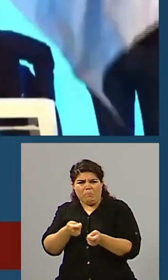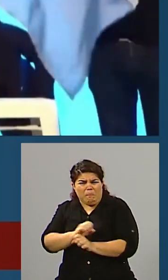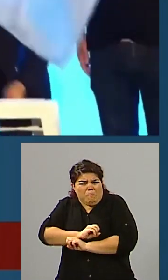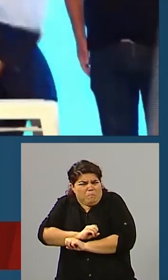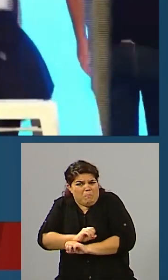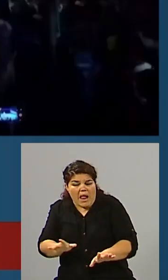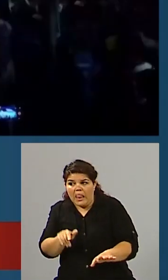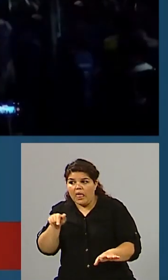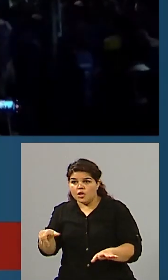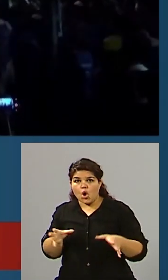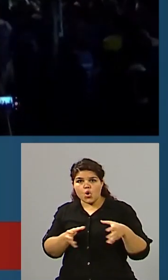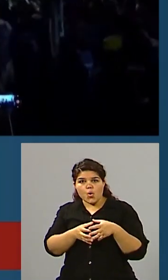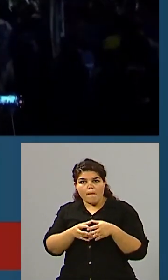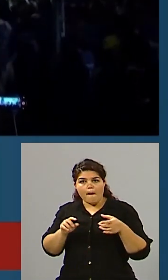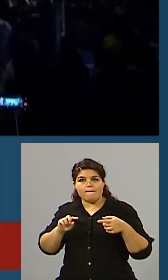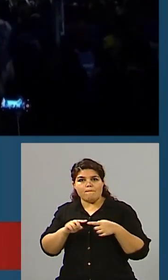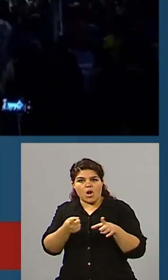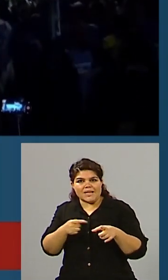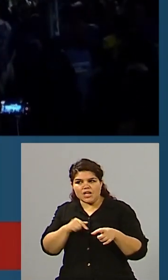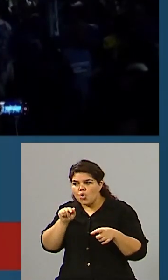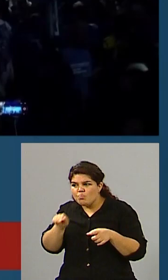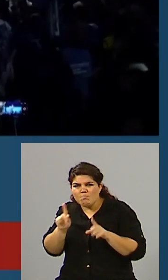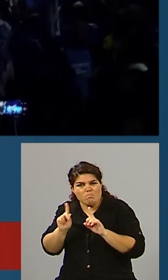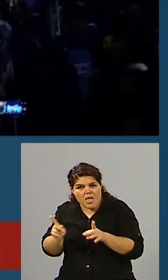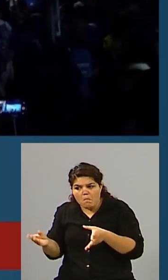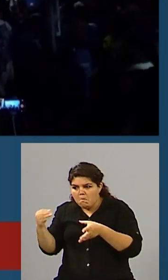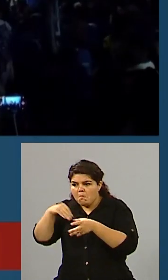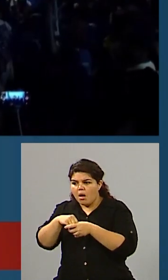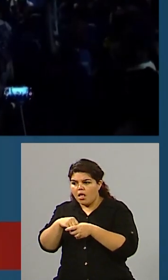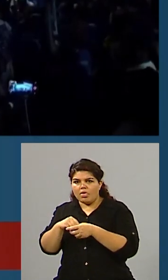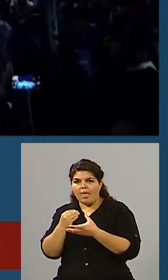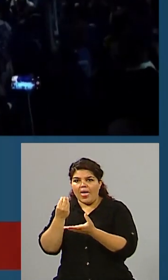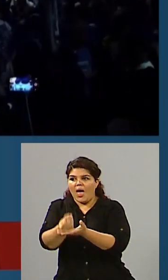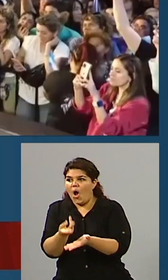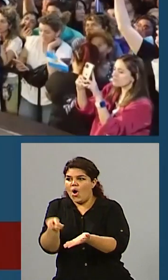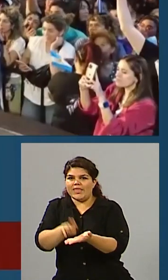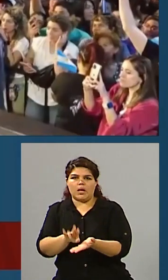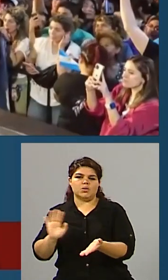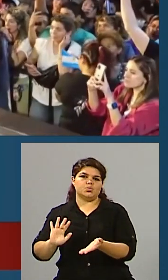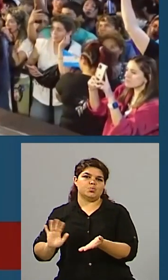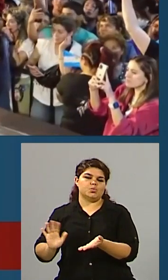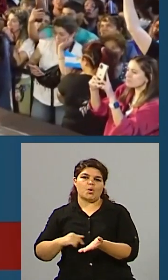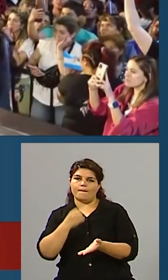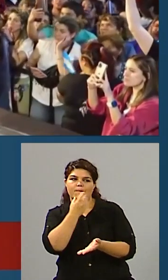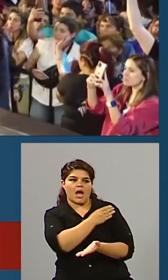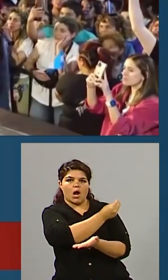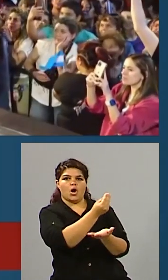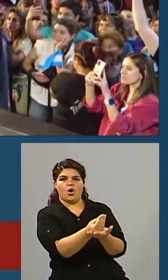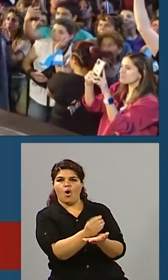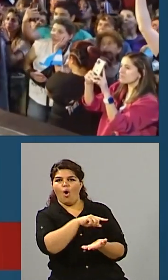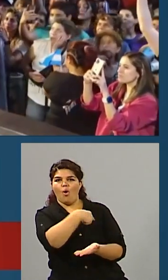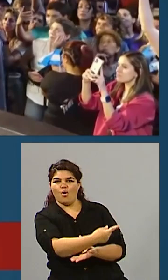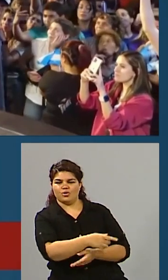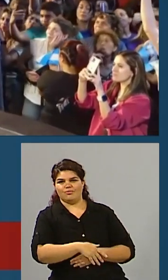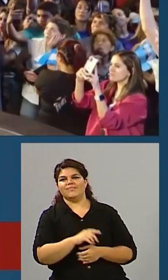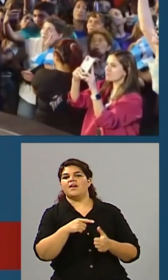a una reelección, ¿no? Y con toda esa novela de enredos que fue la nominación de la fórmula con Guado de